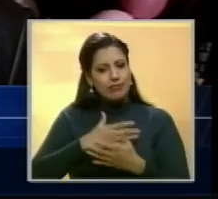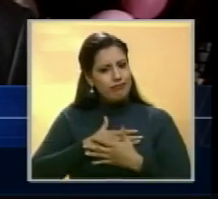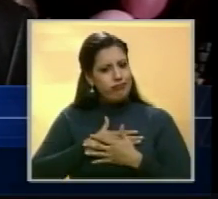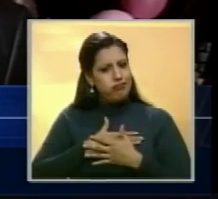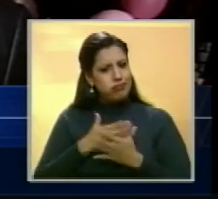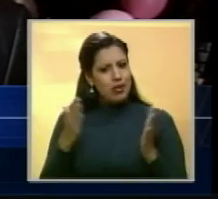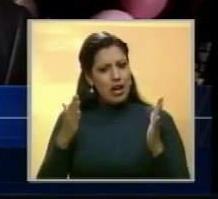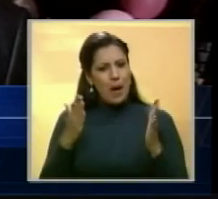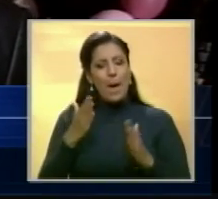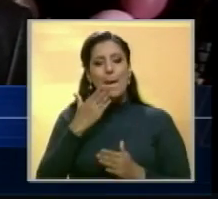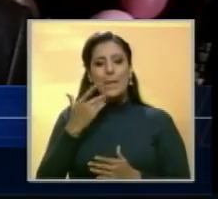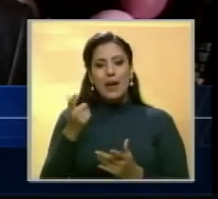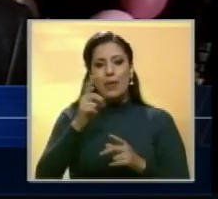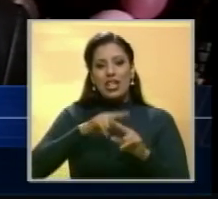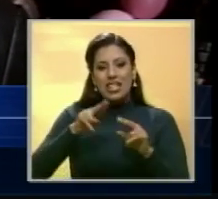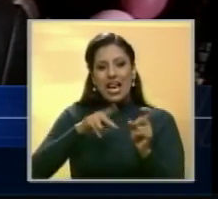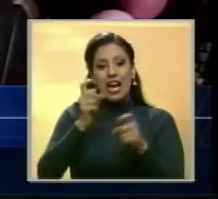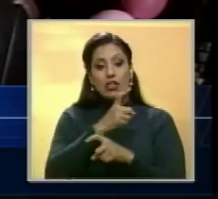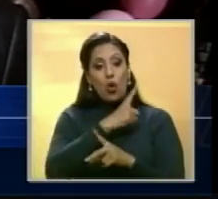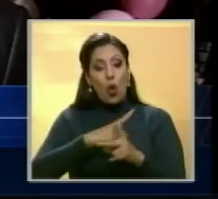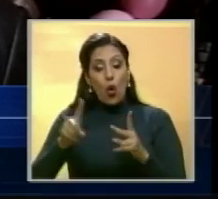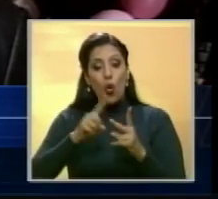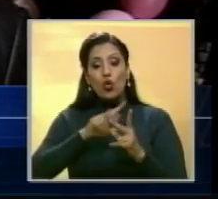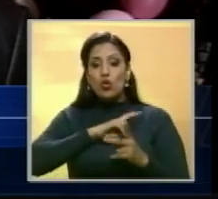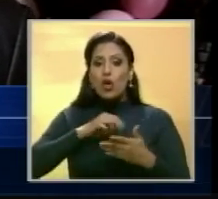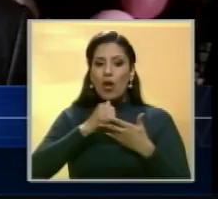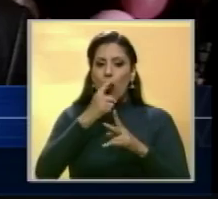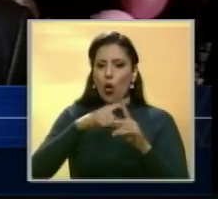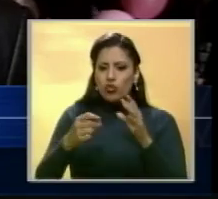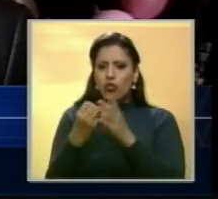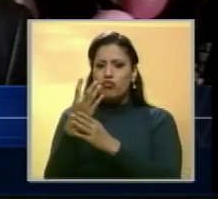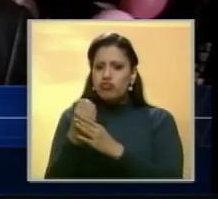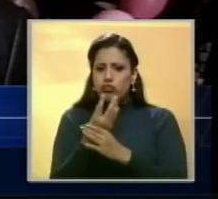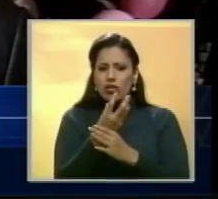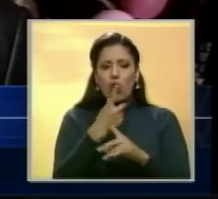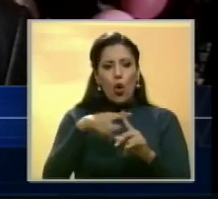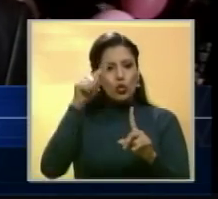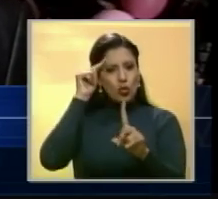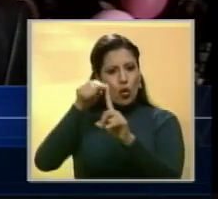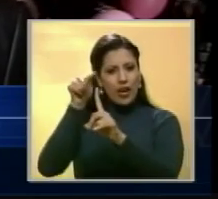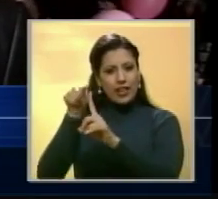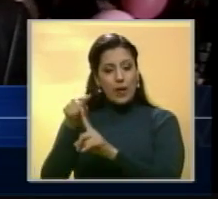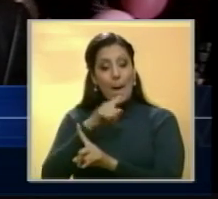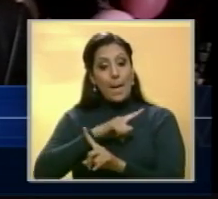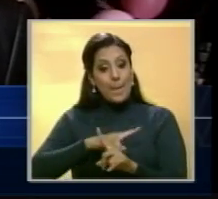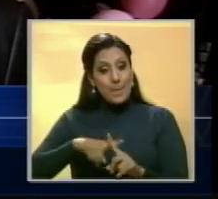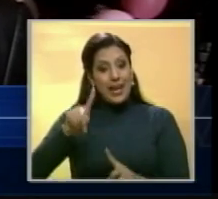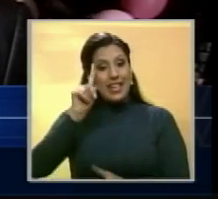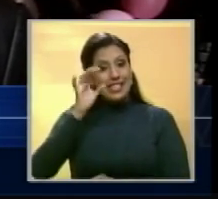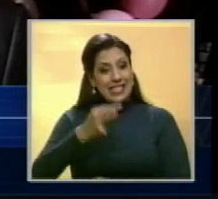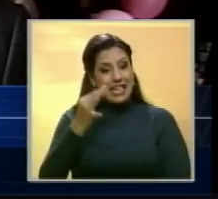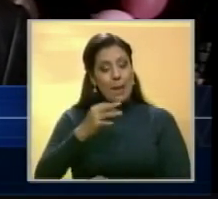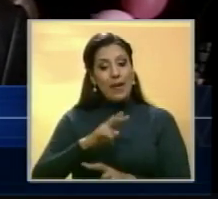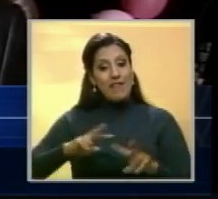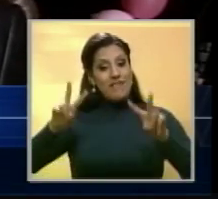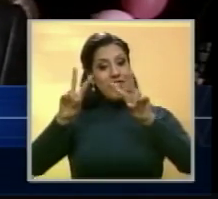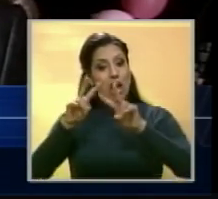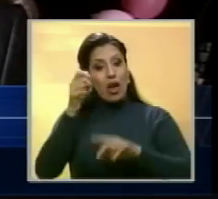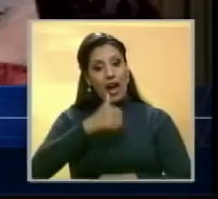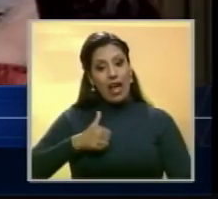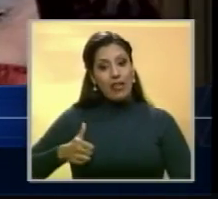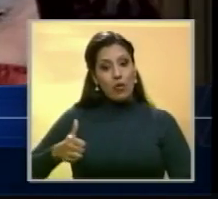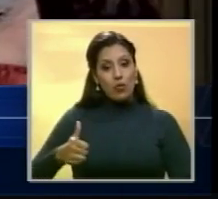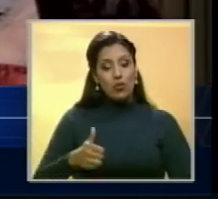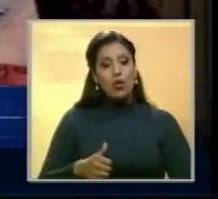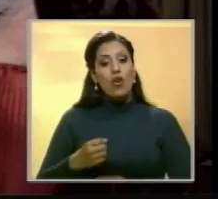este momento, como son niños con cáncer. También estamos abiertos a ayudar a otras fundaciones con otros propósitos, pero siempre rescatando el valor humano de cada uno de